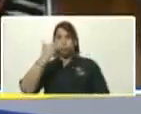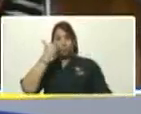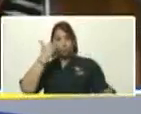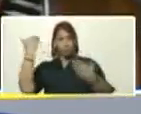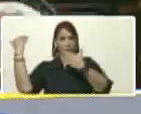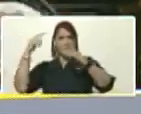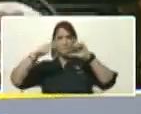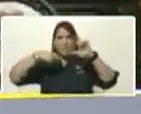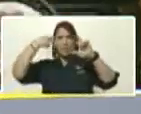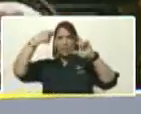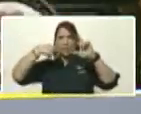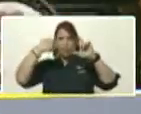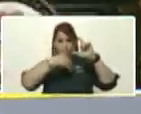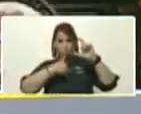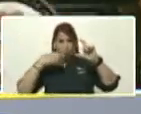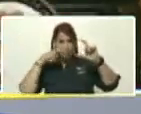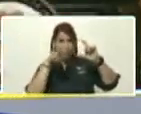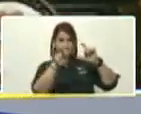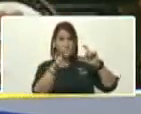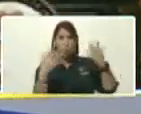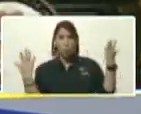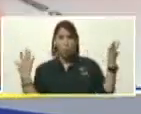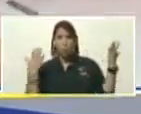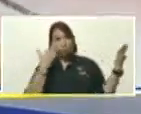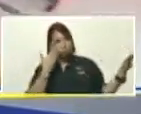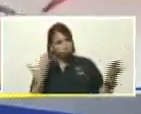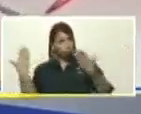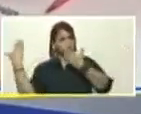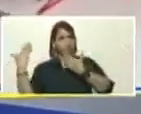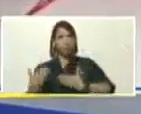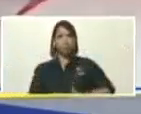ver el video. ¿Quieren verlo? ¡Adelante, video!